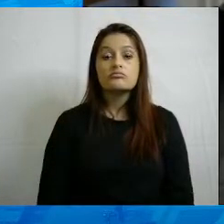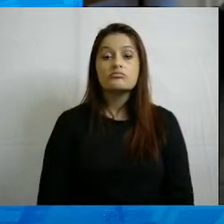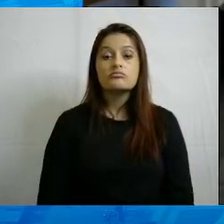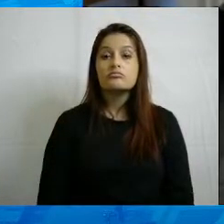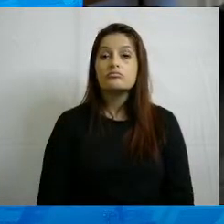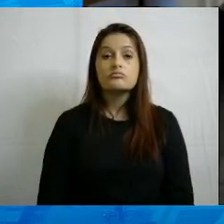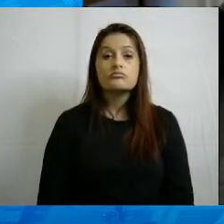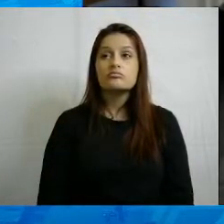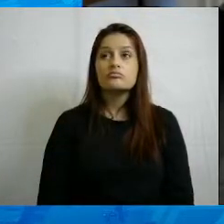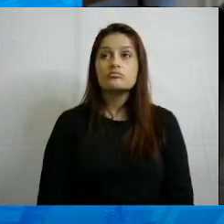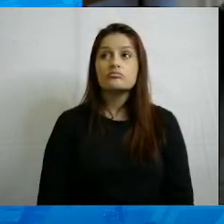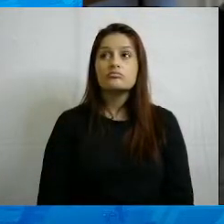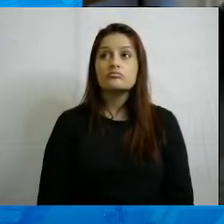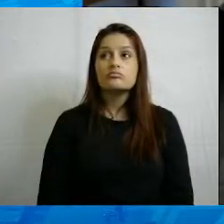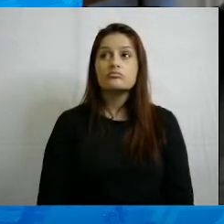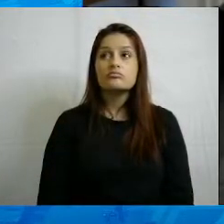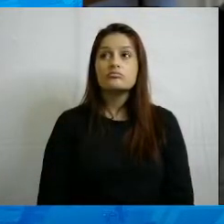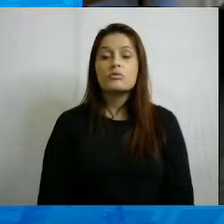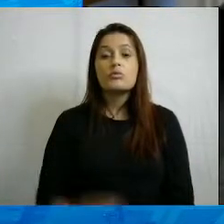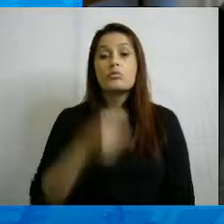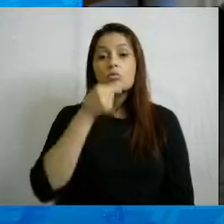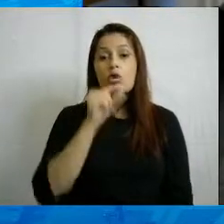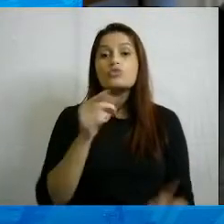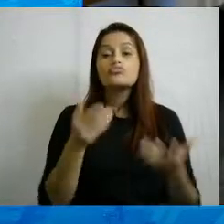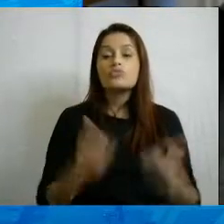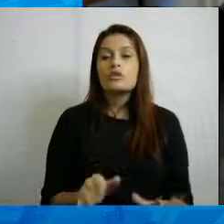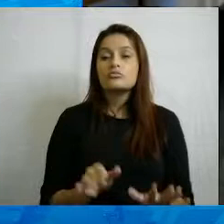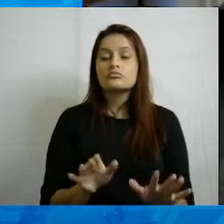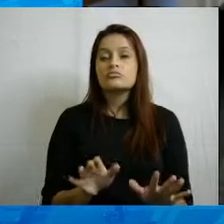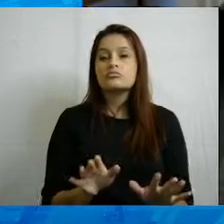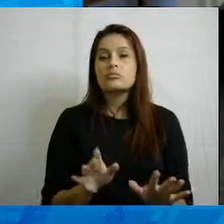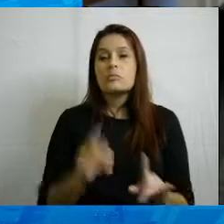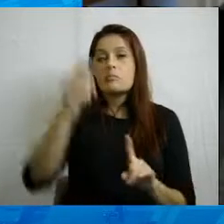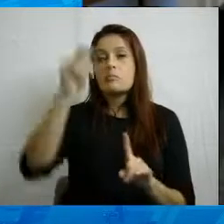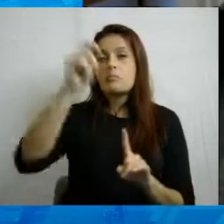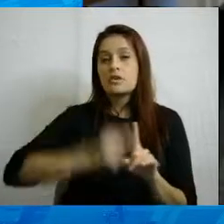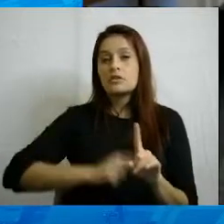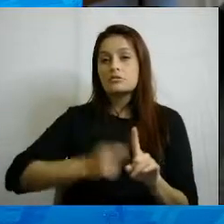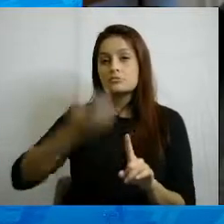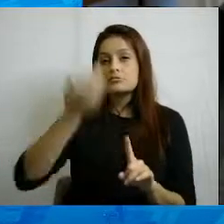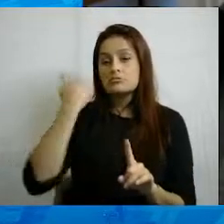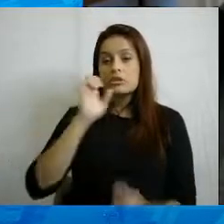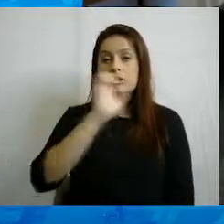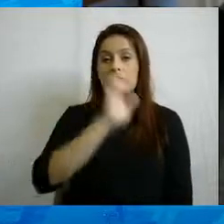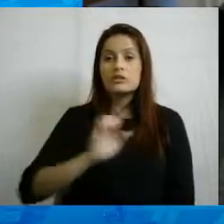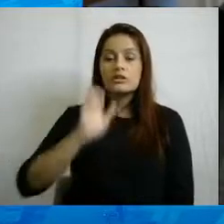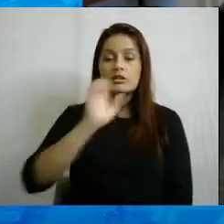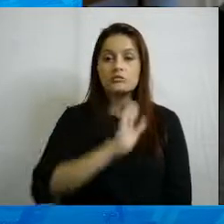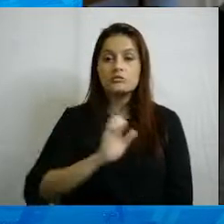¿Algo que agregar, director? No, que hace poco tuvimos, si no me equivoco, en el mes de enero,